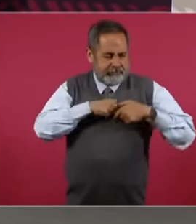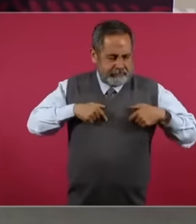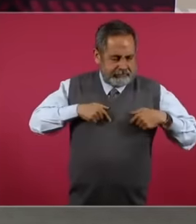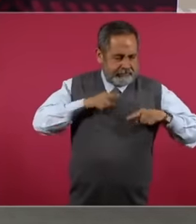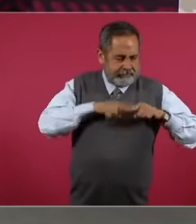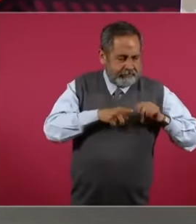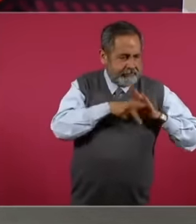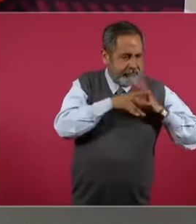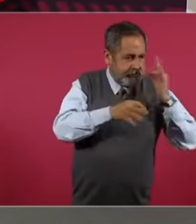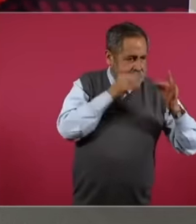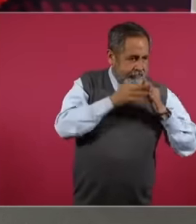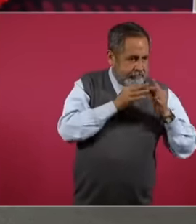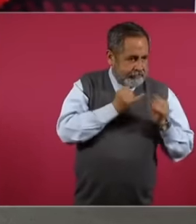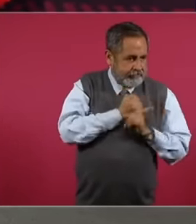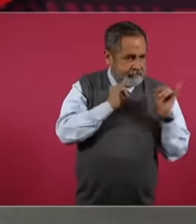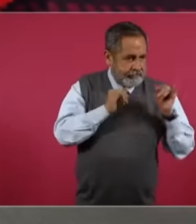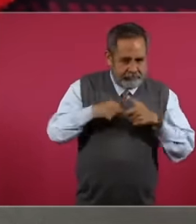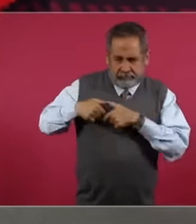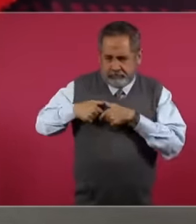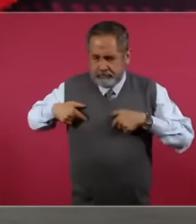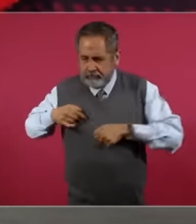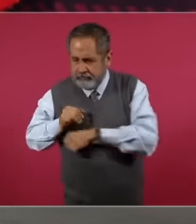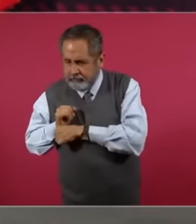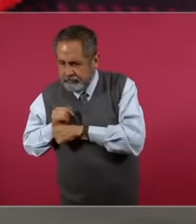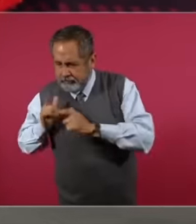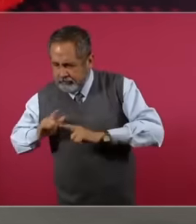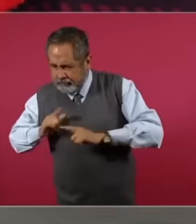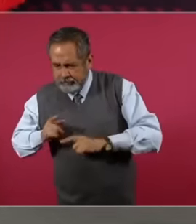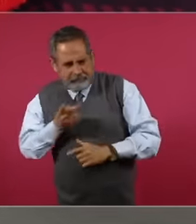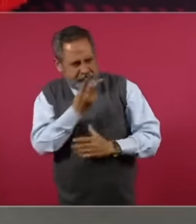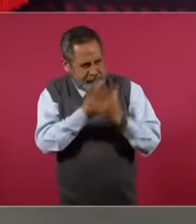de periodista y de agente?